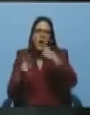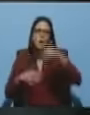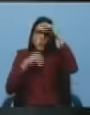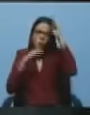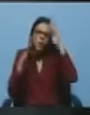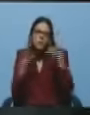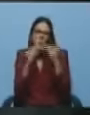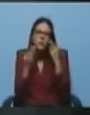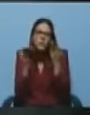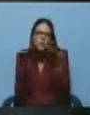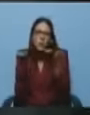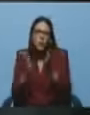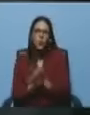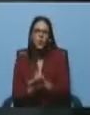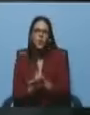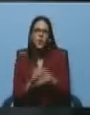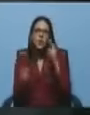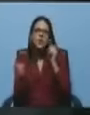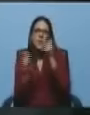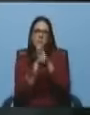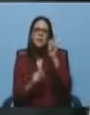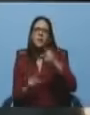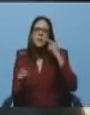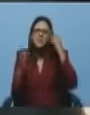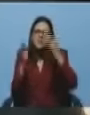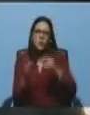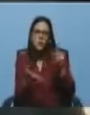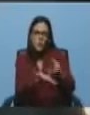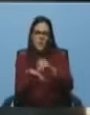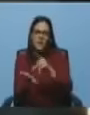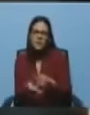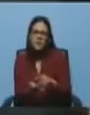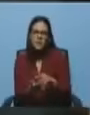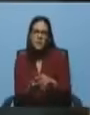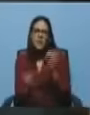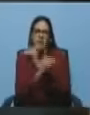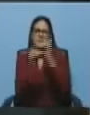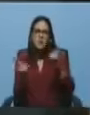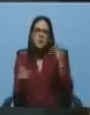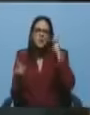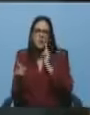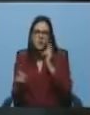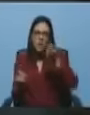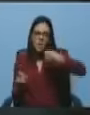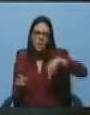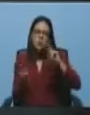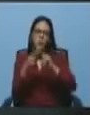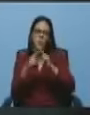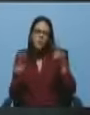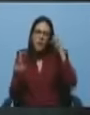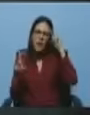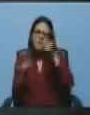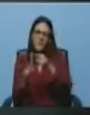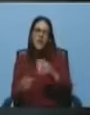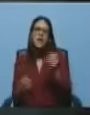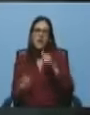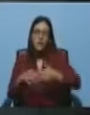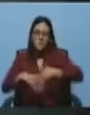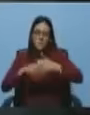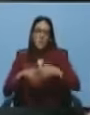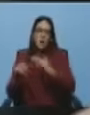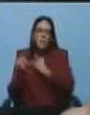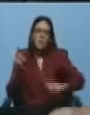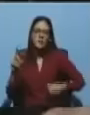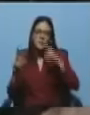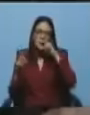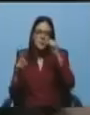atentos a observar, donde seguramente estará participando la diplomacia bolivariana de paz de la mano del presidente de la